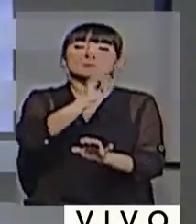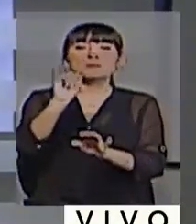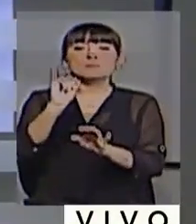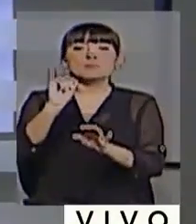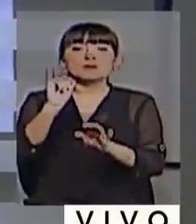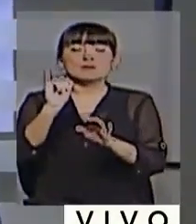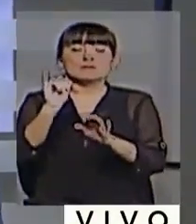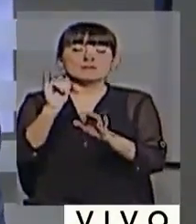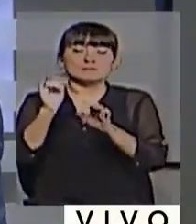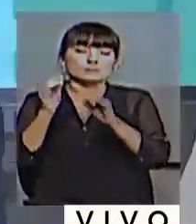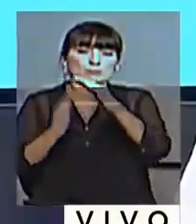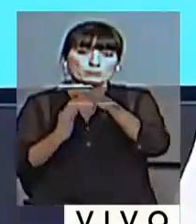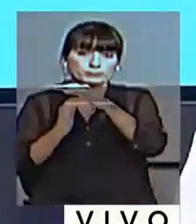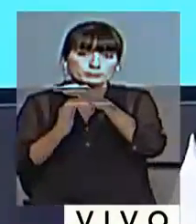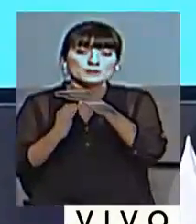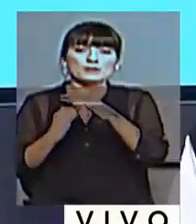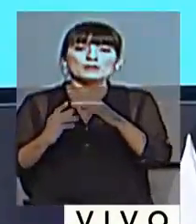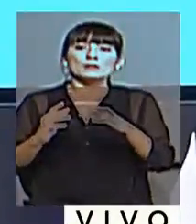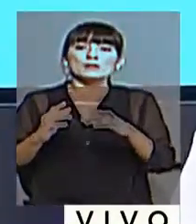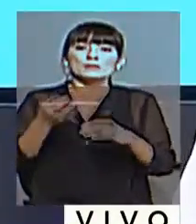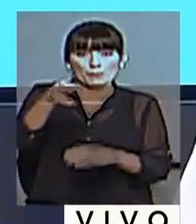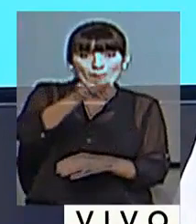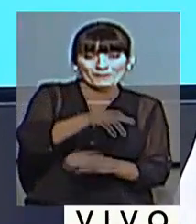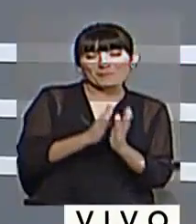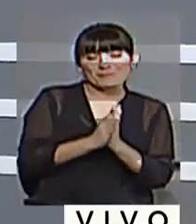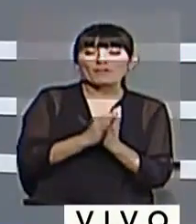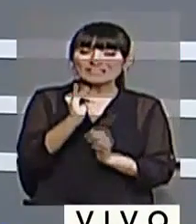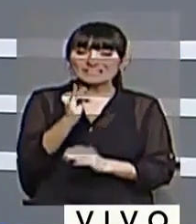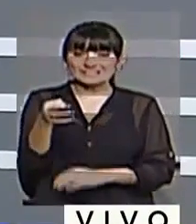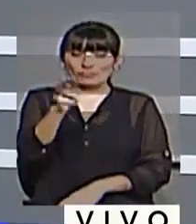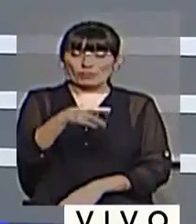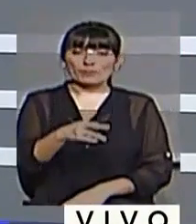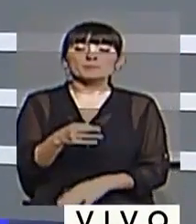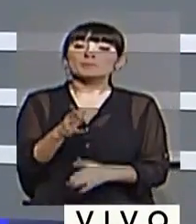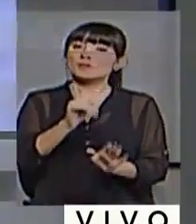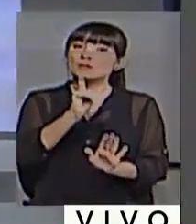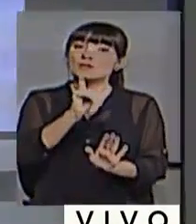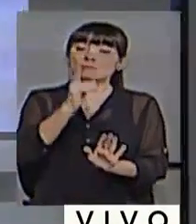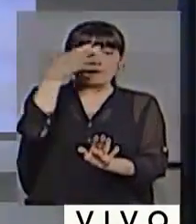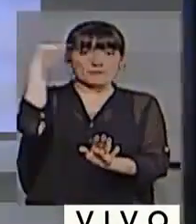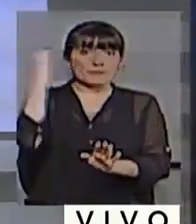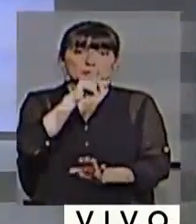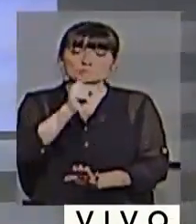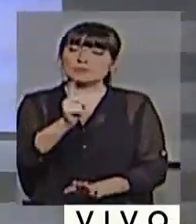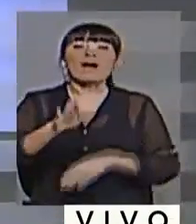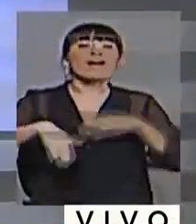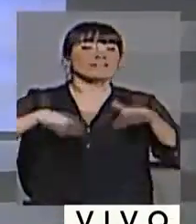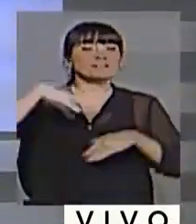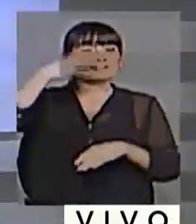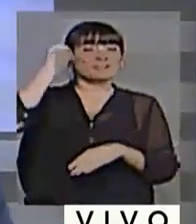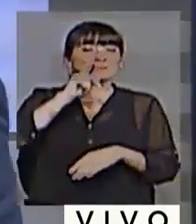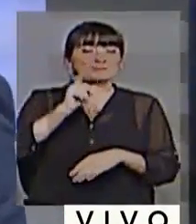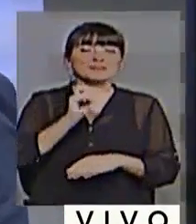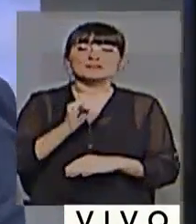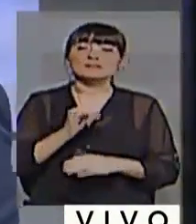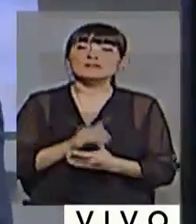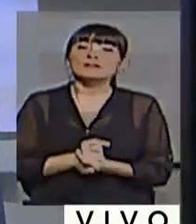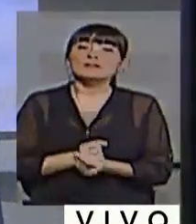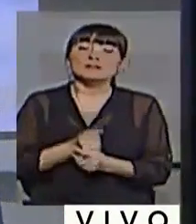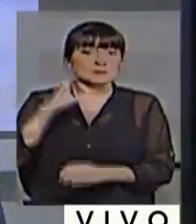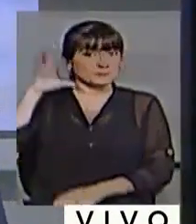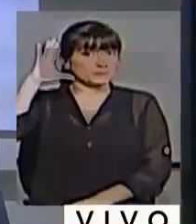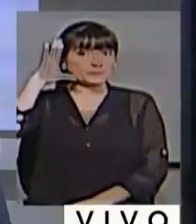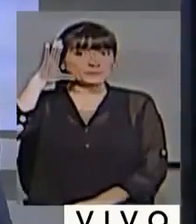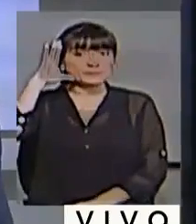puesta sobre la mesa. Pero vuelva, por favor. Vamos a volver, no te preocupes. No se me va a olvidar la pregunta, porque a uno se le olvida. Michelle